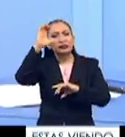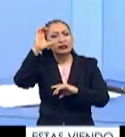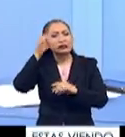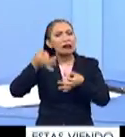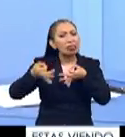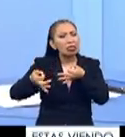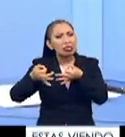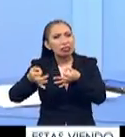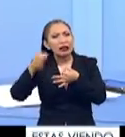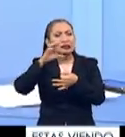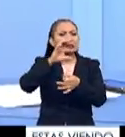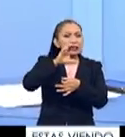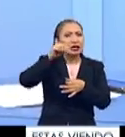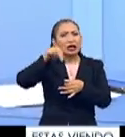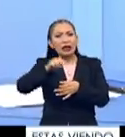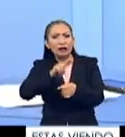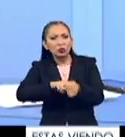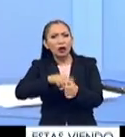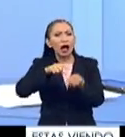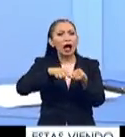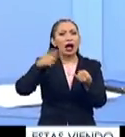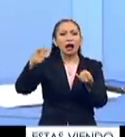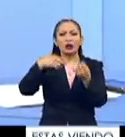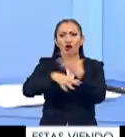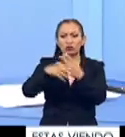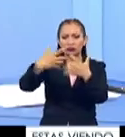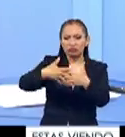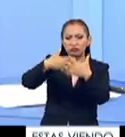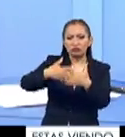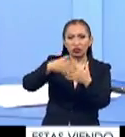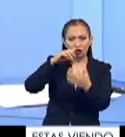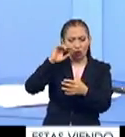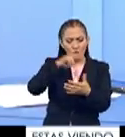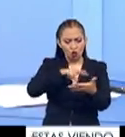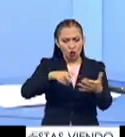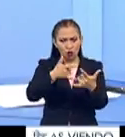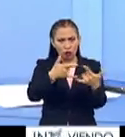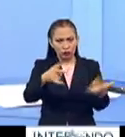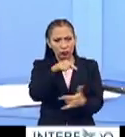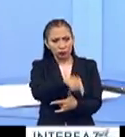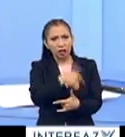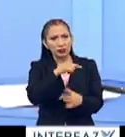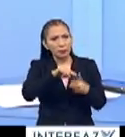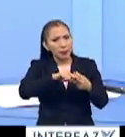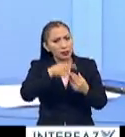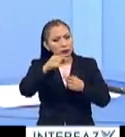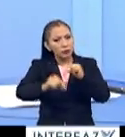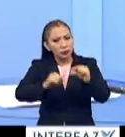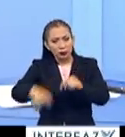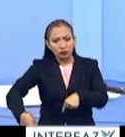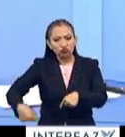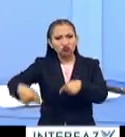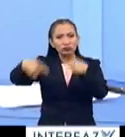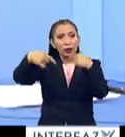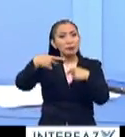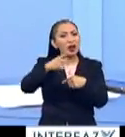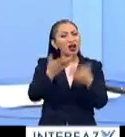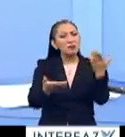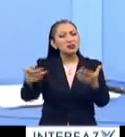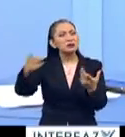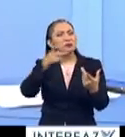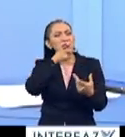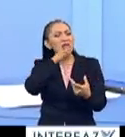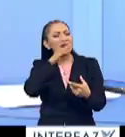ciencia, ¿no? Desde las ciencias naturales, todo lo que es los aparatos, porque leía de su biografía que usted así se fue iniciando desde niño. Pero a veces los padres